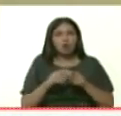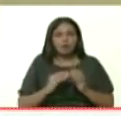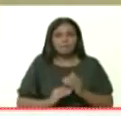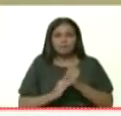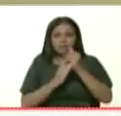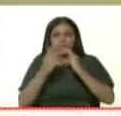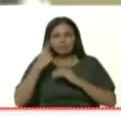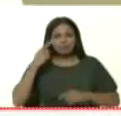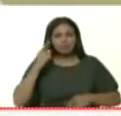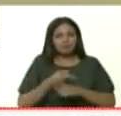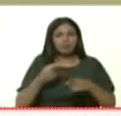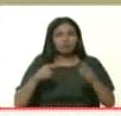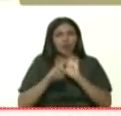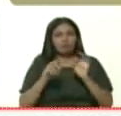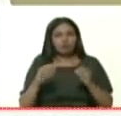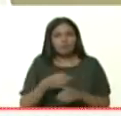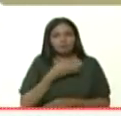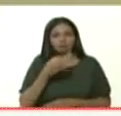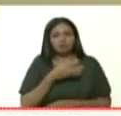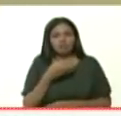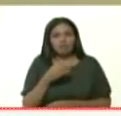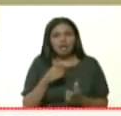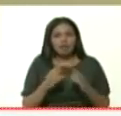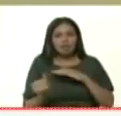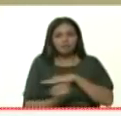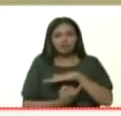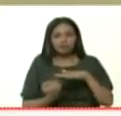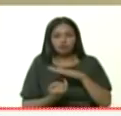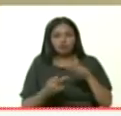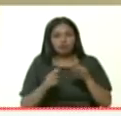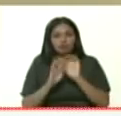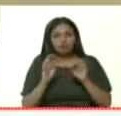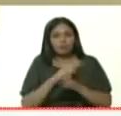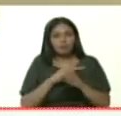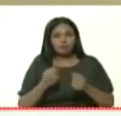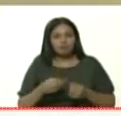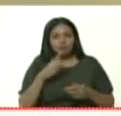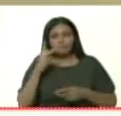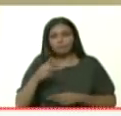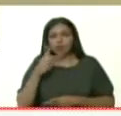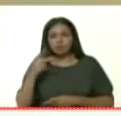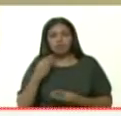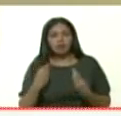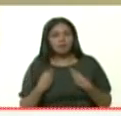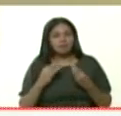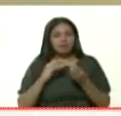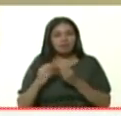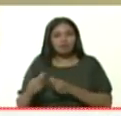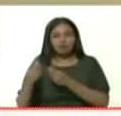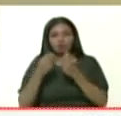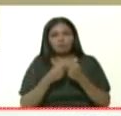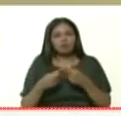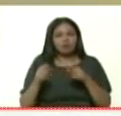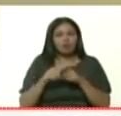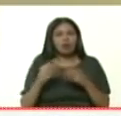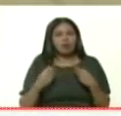que tiene que ocupar en la sociedad, en las instituciones, en el poder político, en la vida económica, en la vida